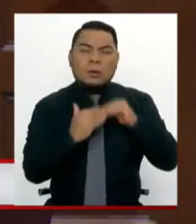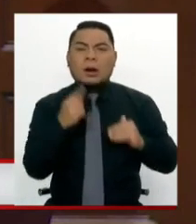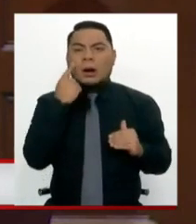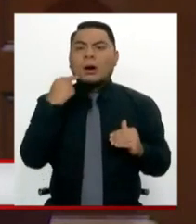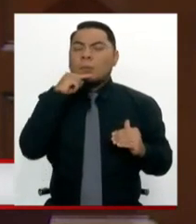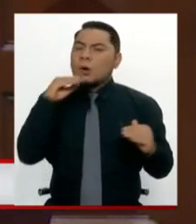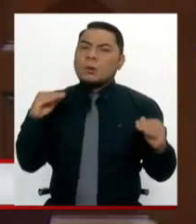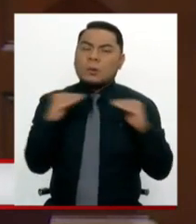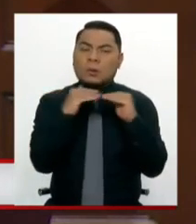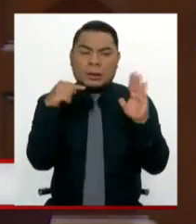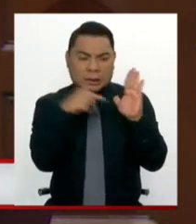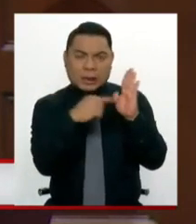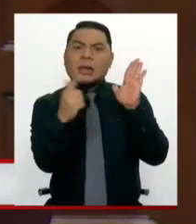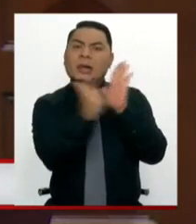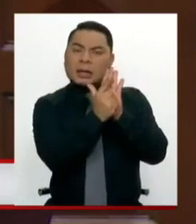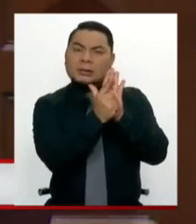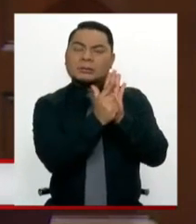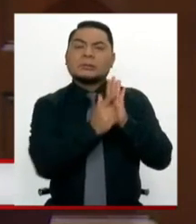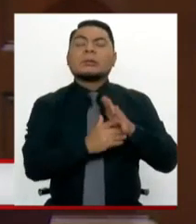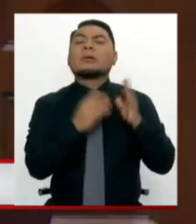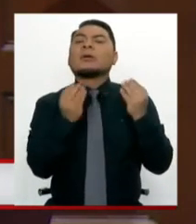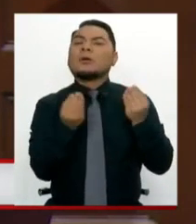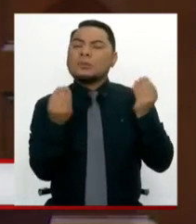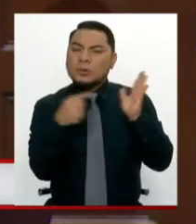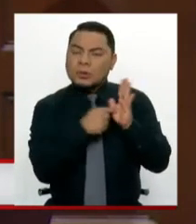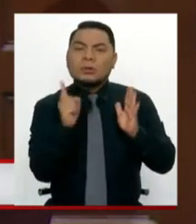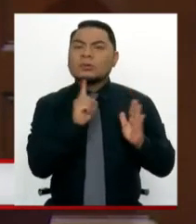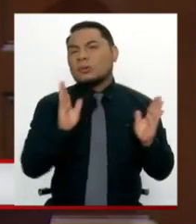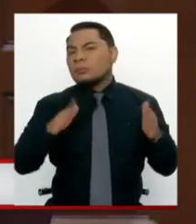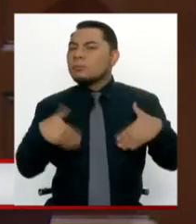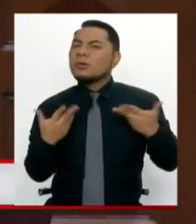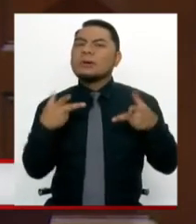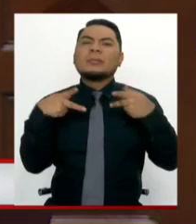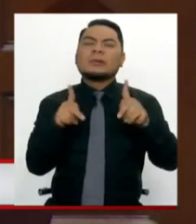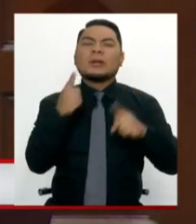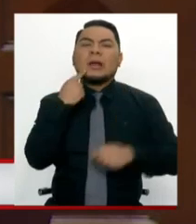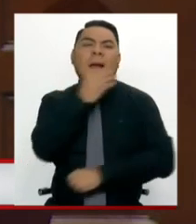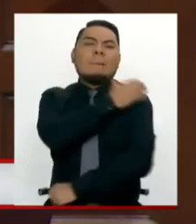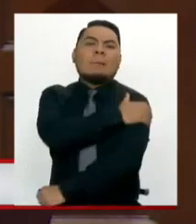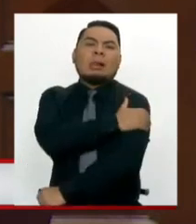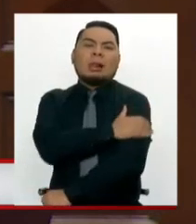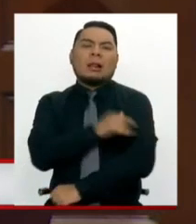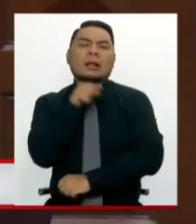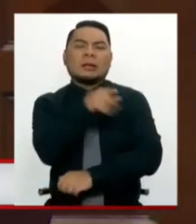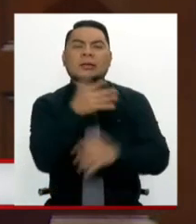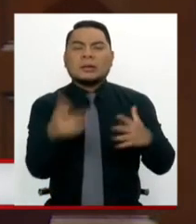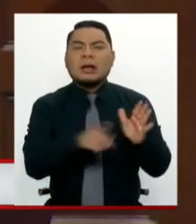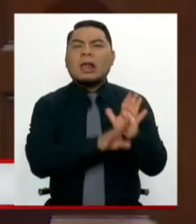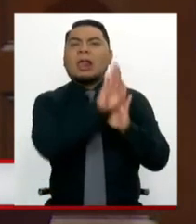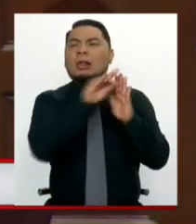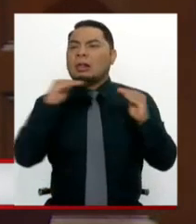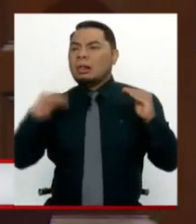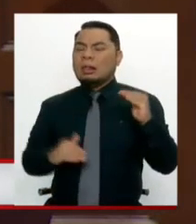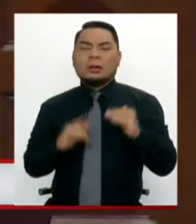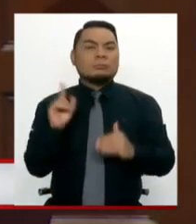ley y dentro de la ley, por lo que no se puede permitir privilegios que contraigan este